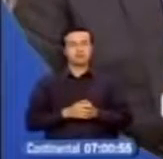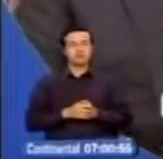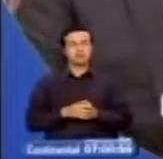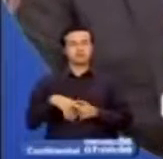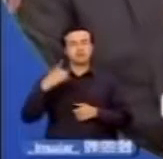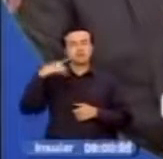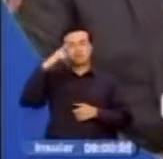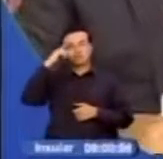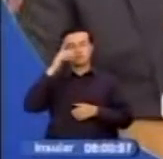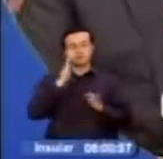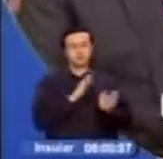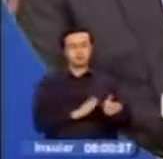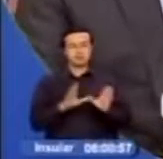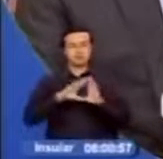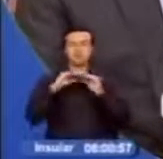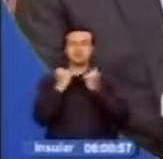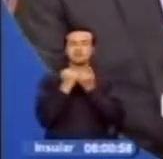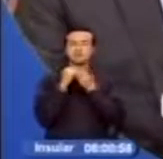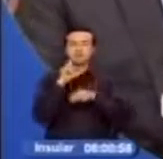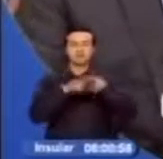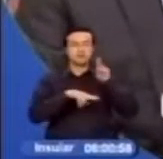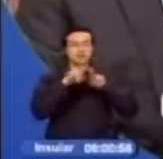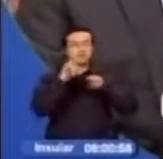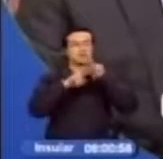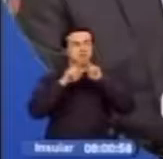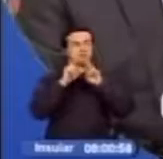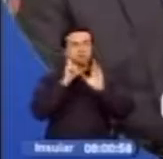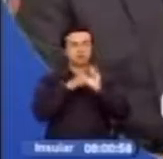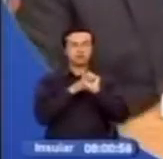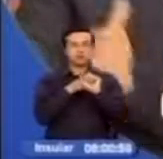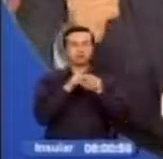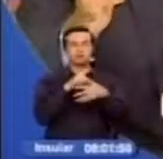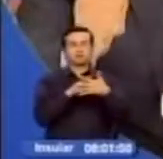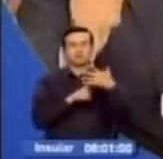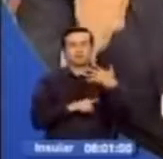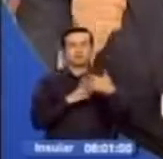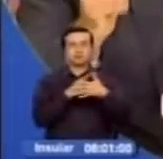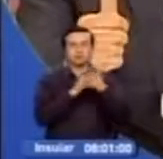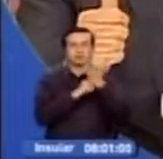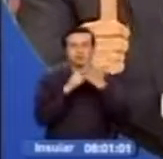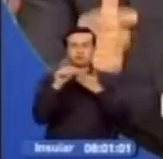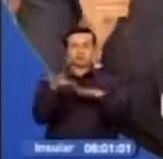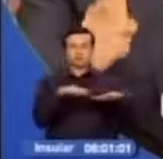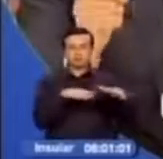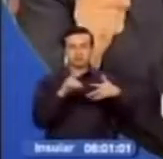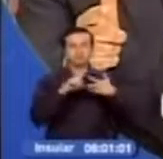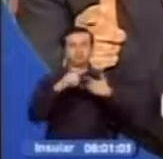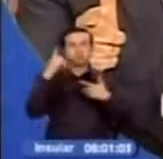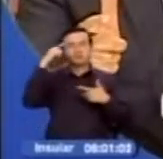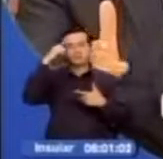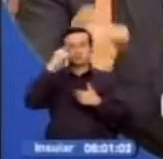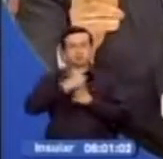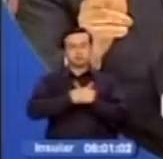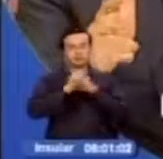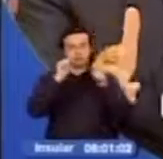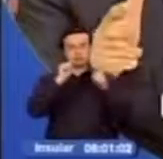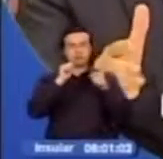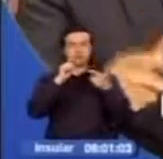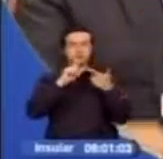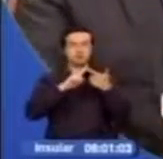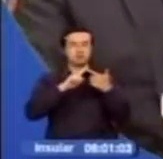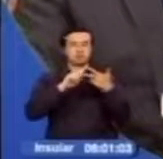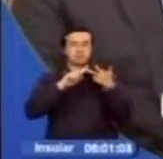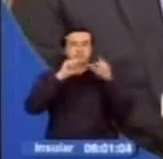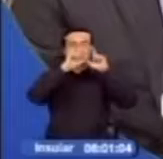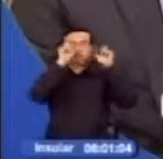el gobierno ha conformado un comité de reconstrucción integrado por ministros coordinadores, gobiernos autónomos y el sector